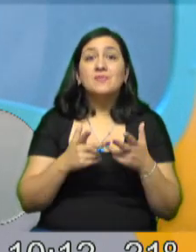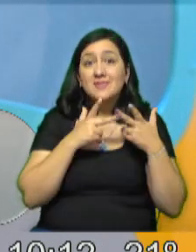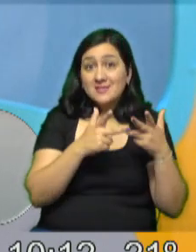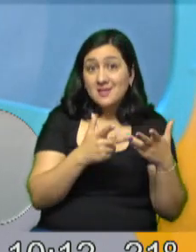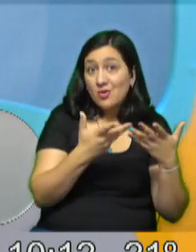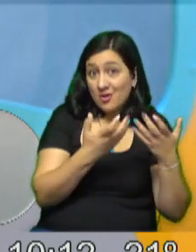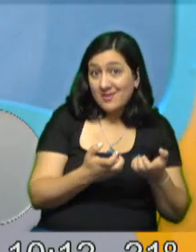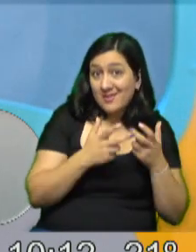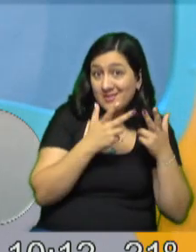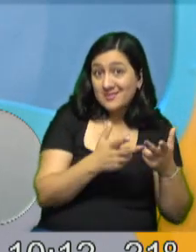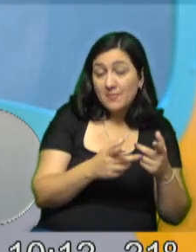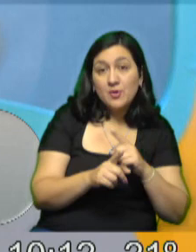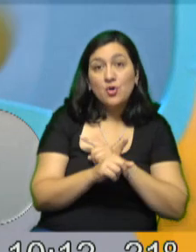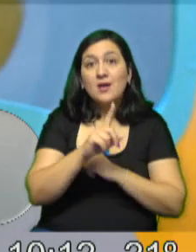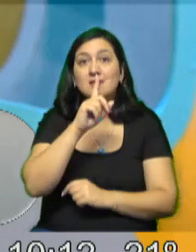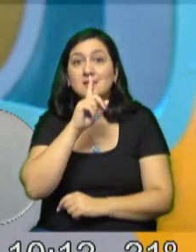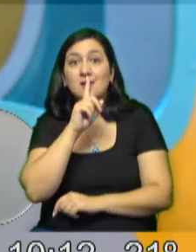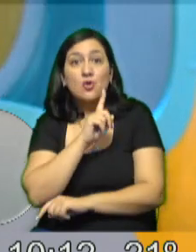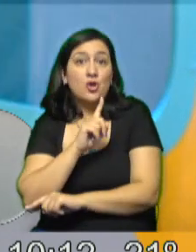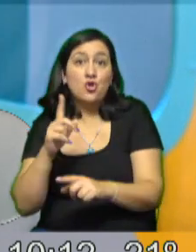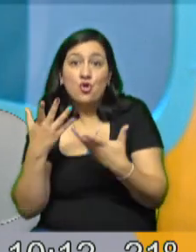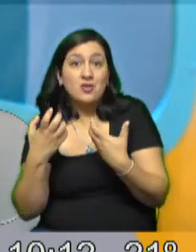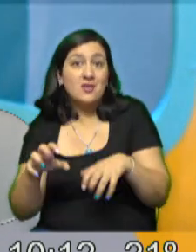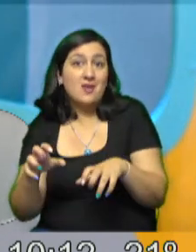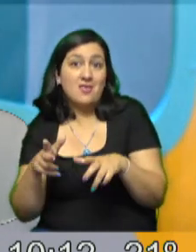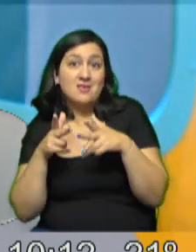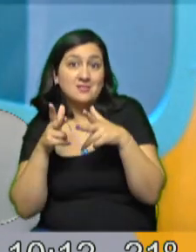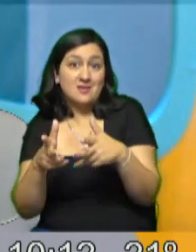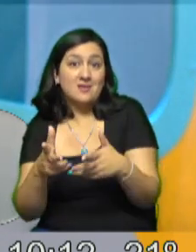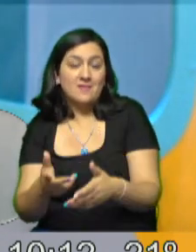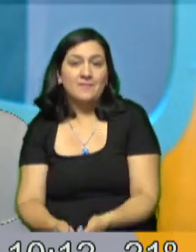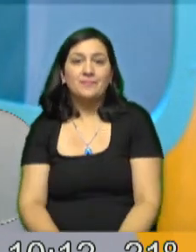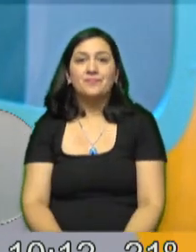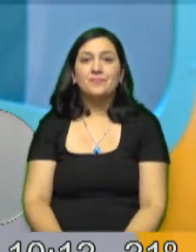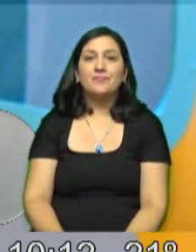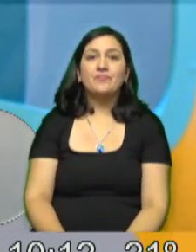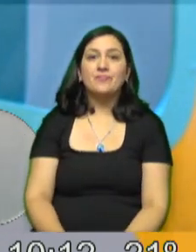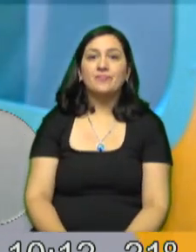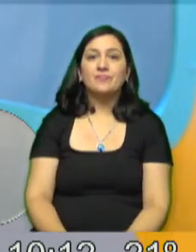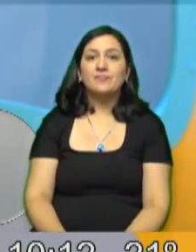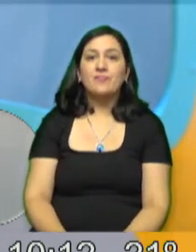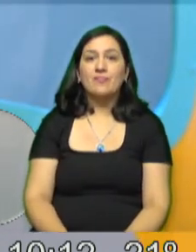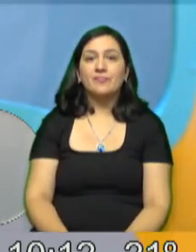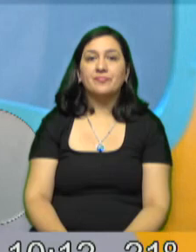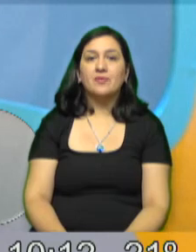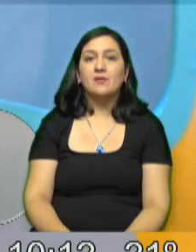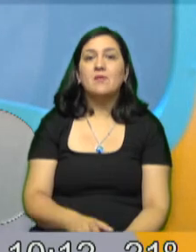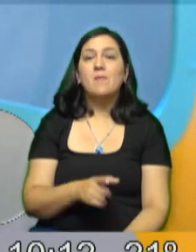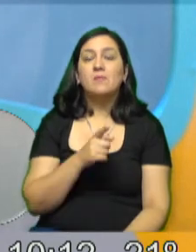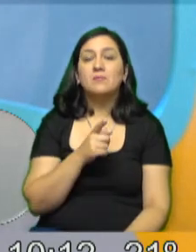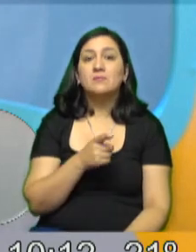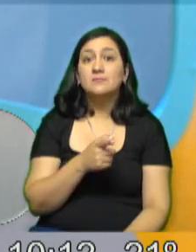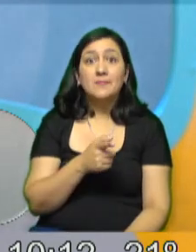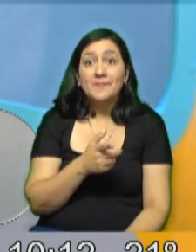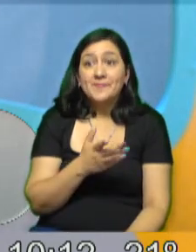decir, el hablar como, como se canta o cantar como se habla, sí. Esa búsqueda